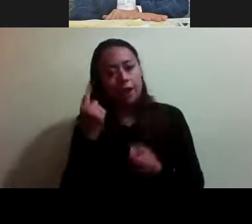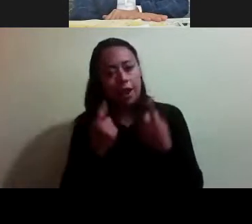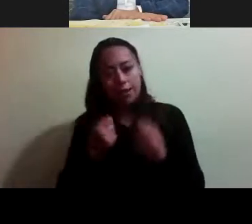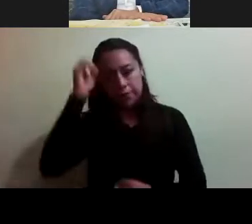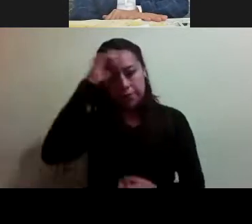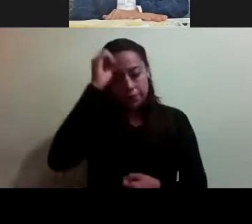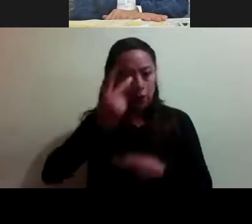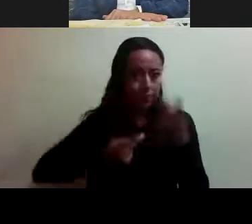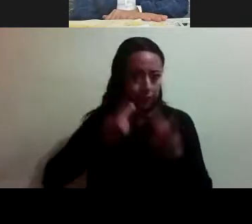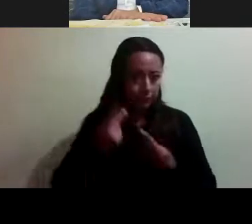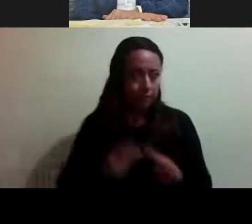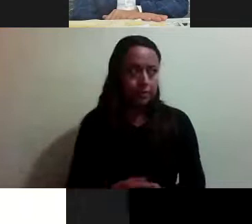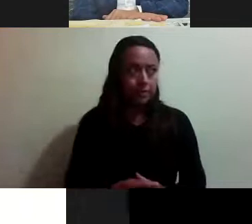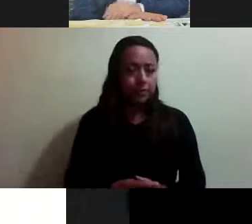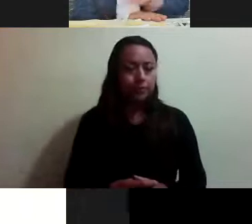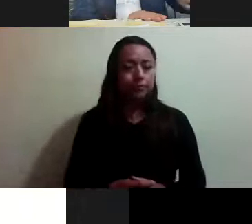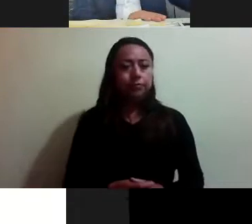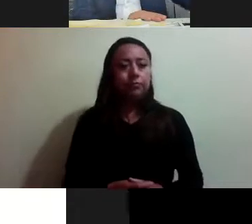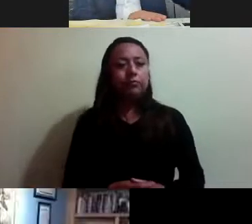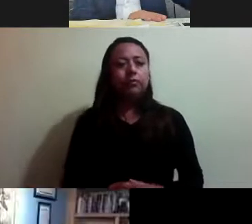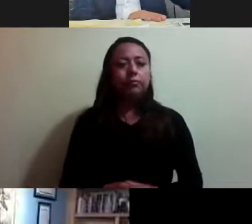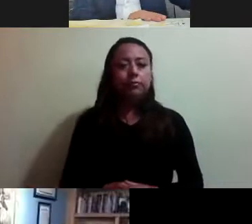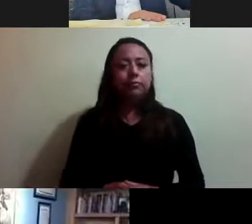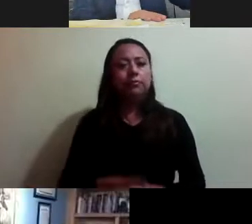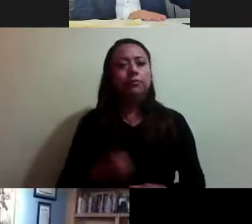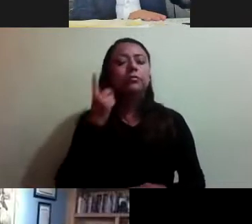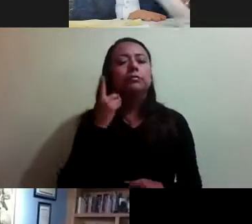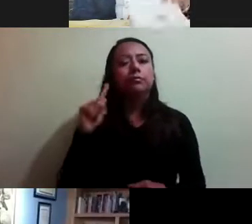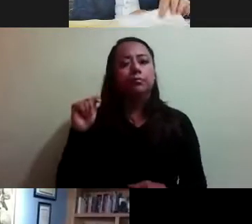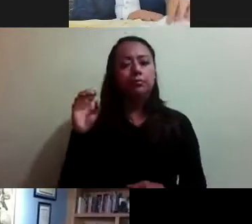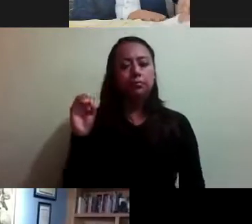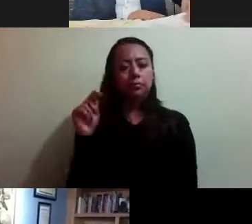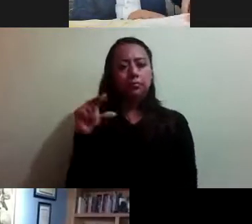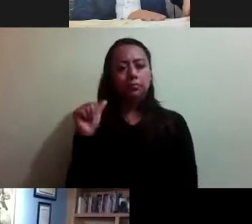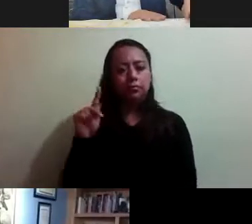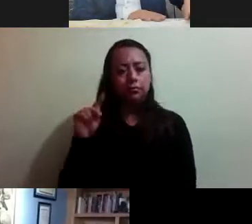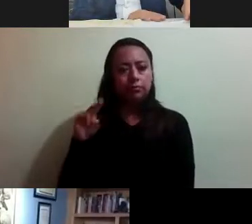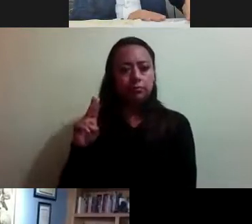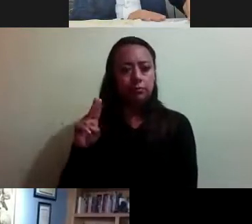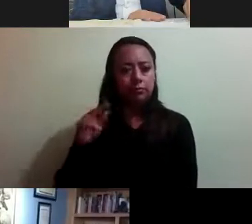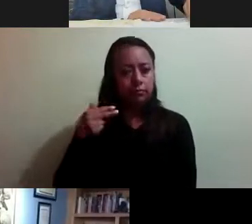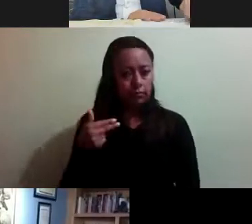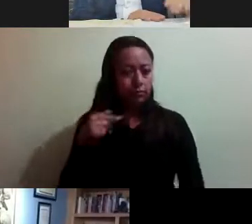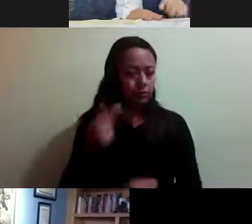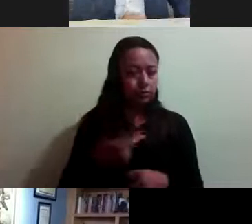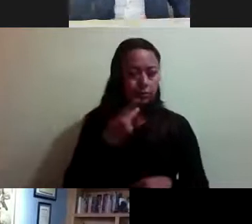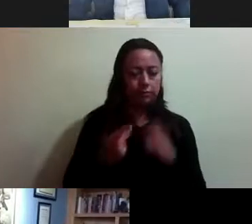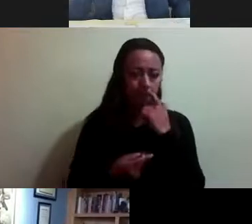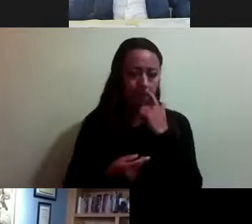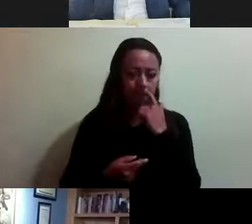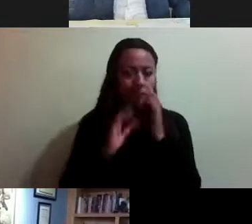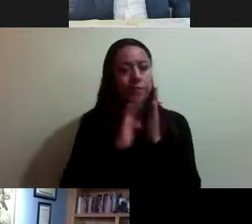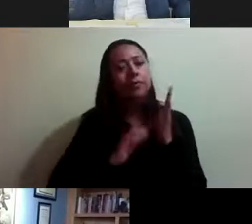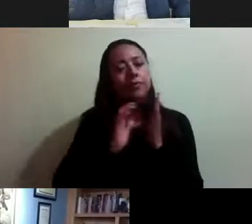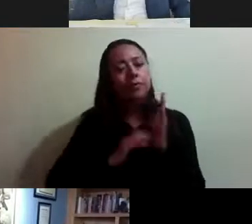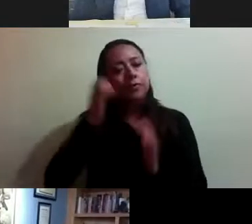cuestionamientos. Bueno, el diputado Tonatiuh pregunta sobre los ahorros en estacionamientos.